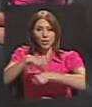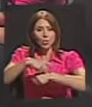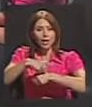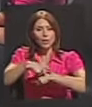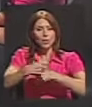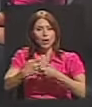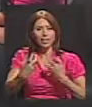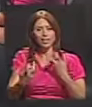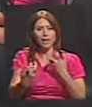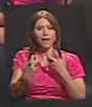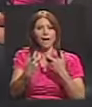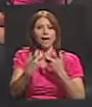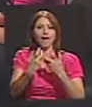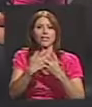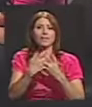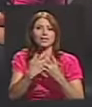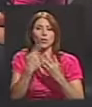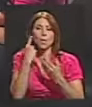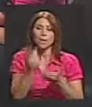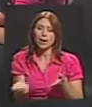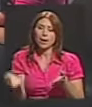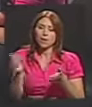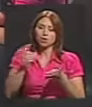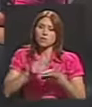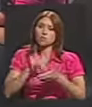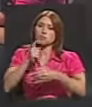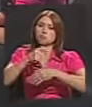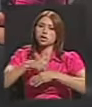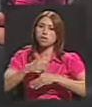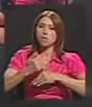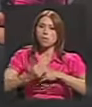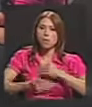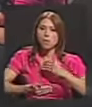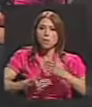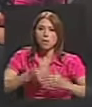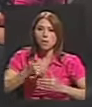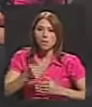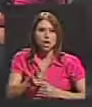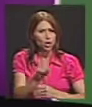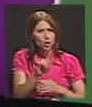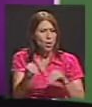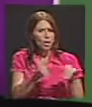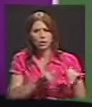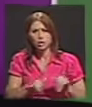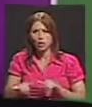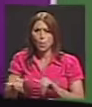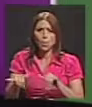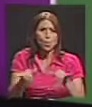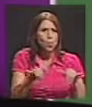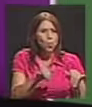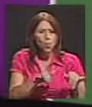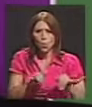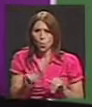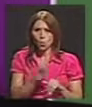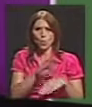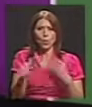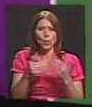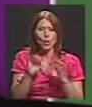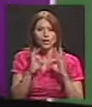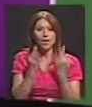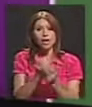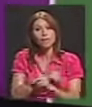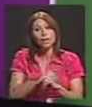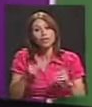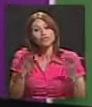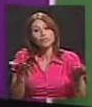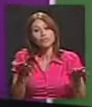adaptación para volver a retomar un ritmo no es un ritmo común y silvestre como las demás familias pero